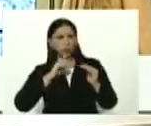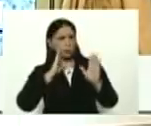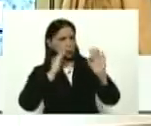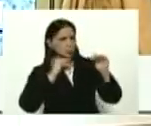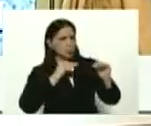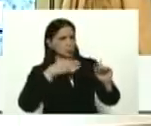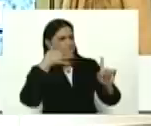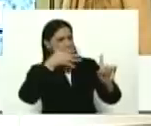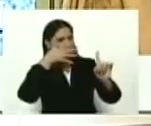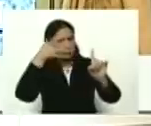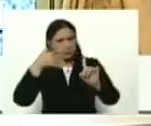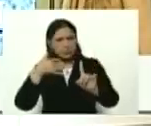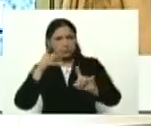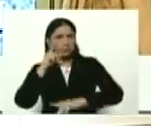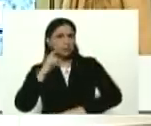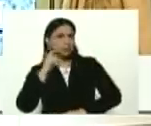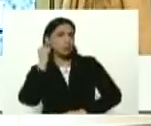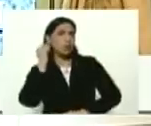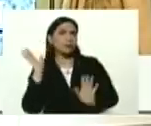su